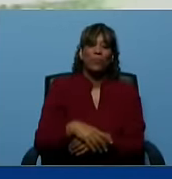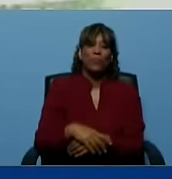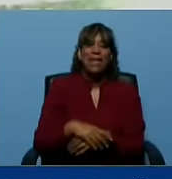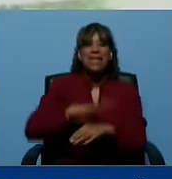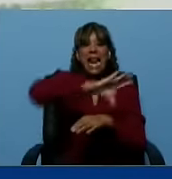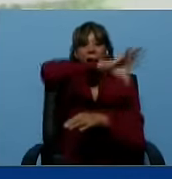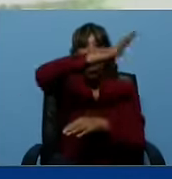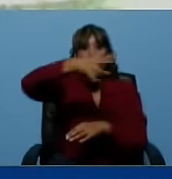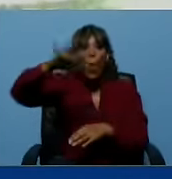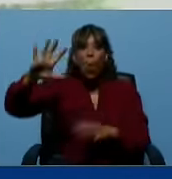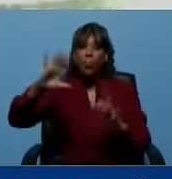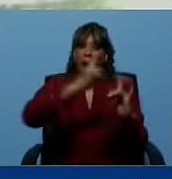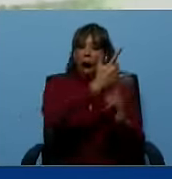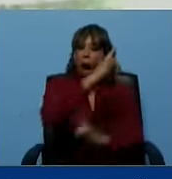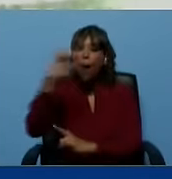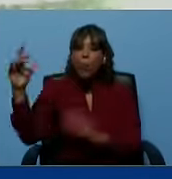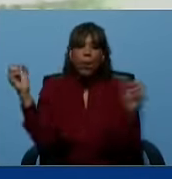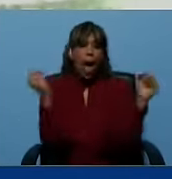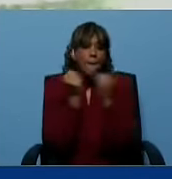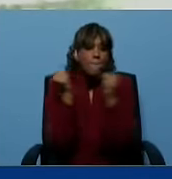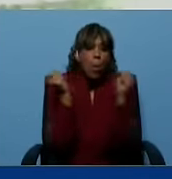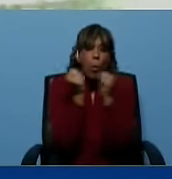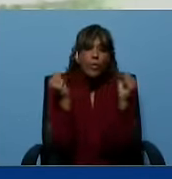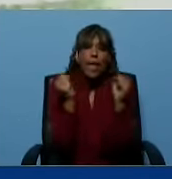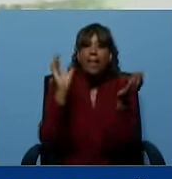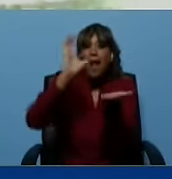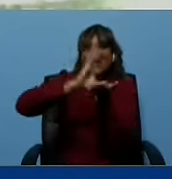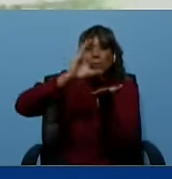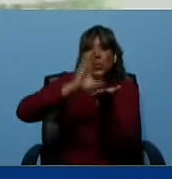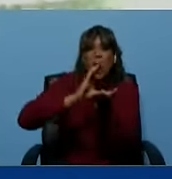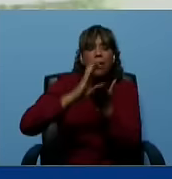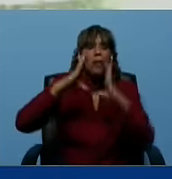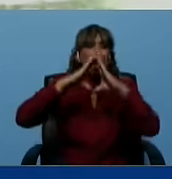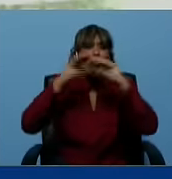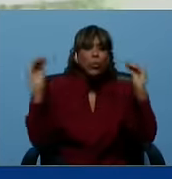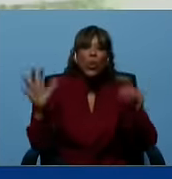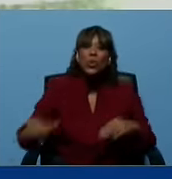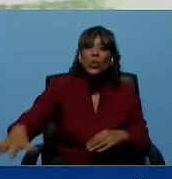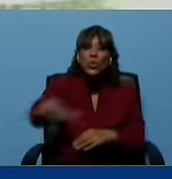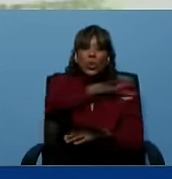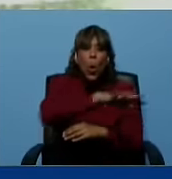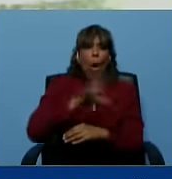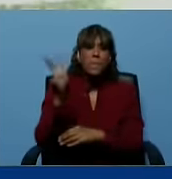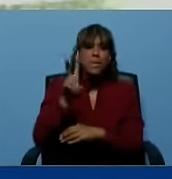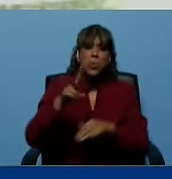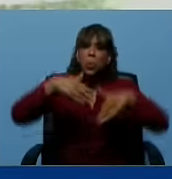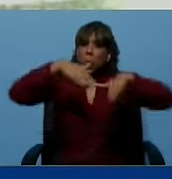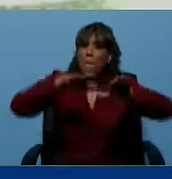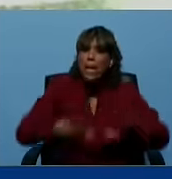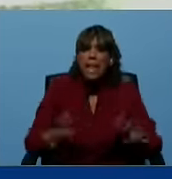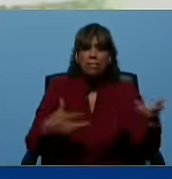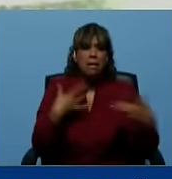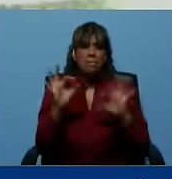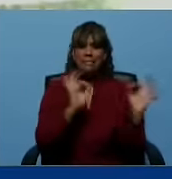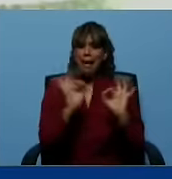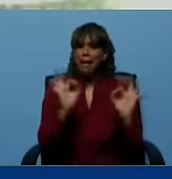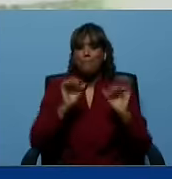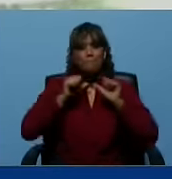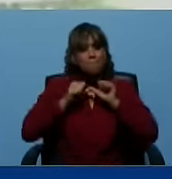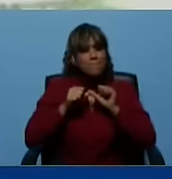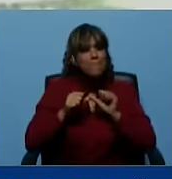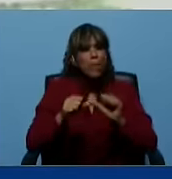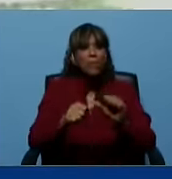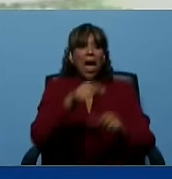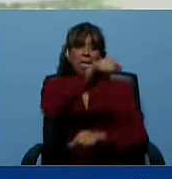costas, de la selva, de los Andes, de las montañas, de las ciudades. A Venezuela no la para nada ni nadie.